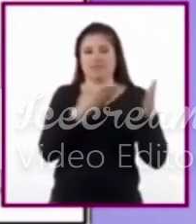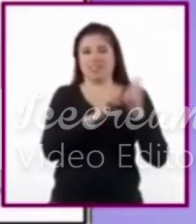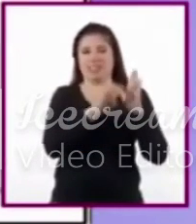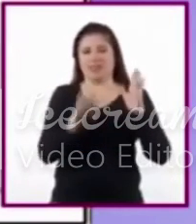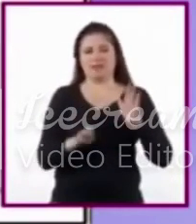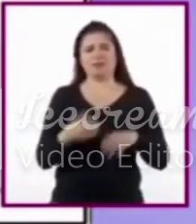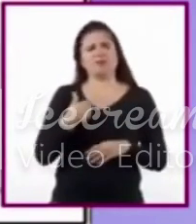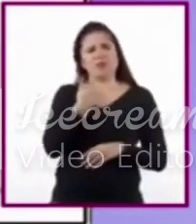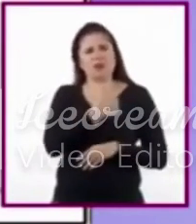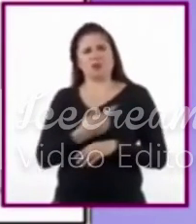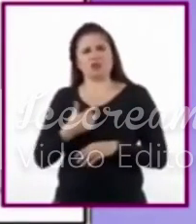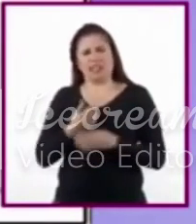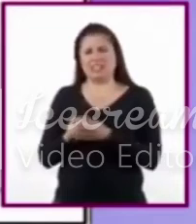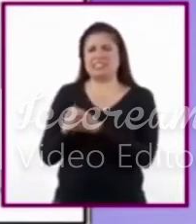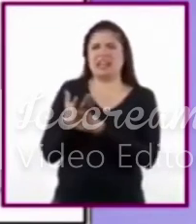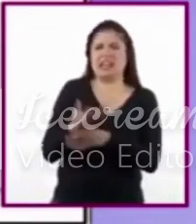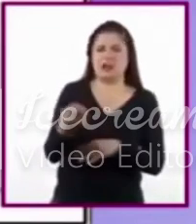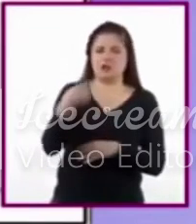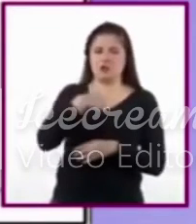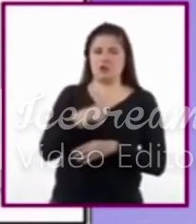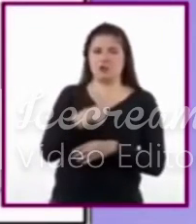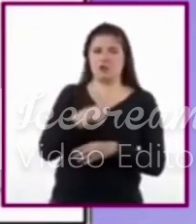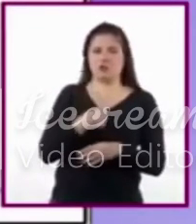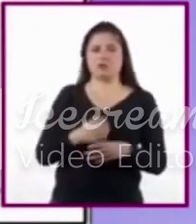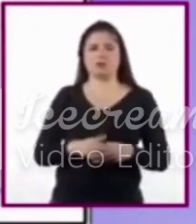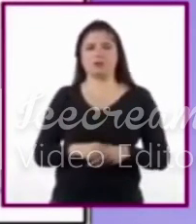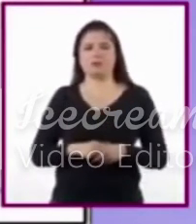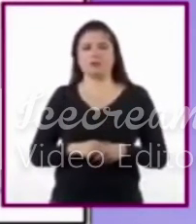Me gustaría que saliera conmigo.